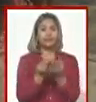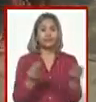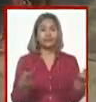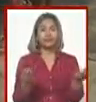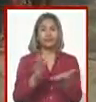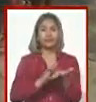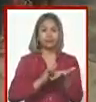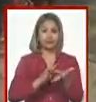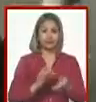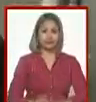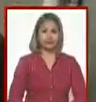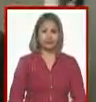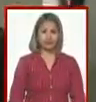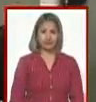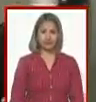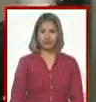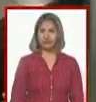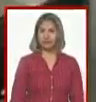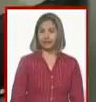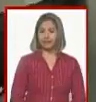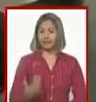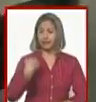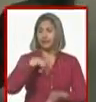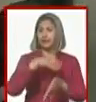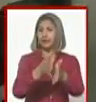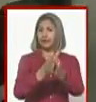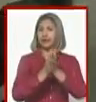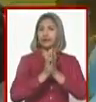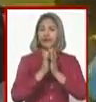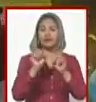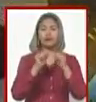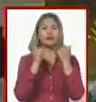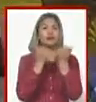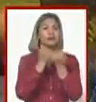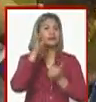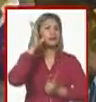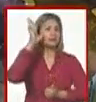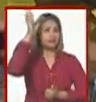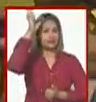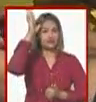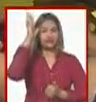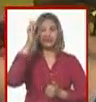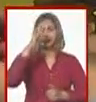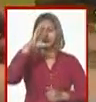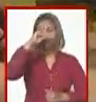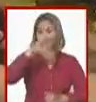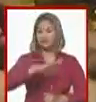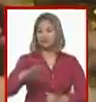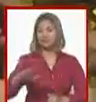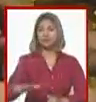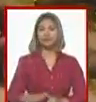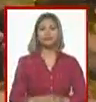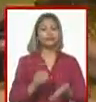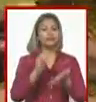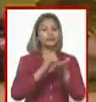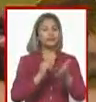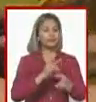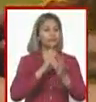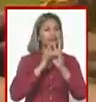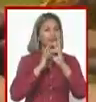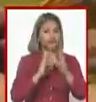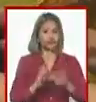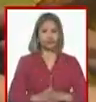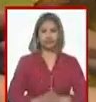y medicamentos en nuestra demanda de nosotros las soluciones el cáncer es por la no respuesta que